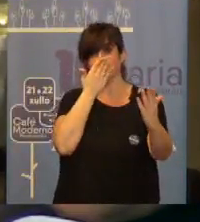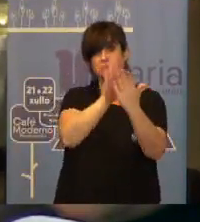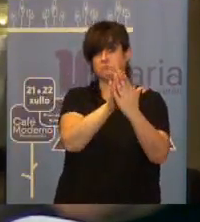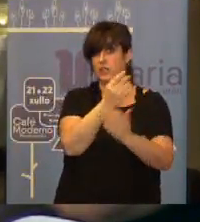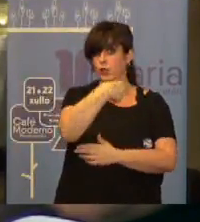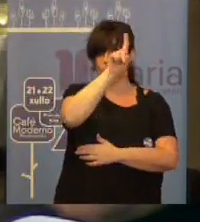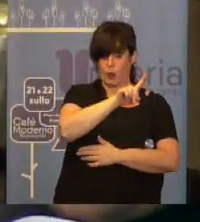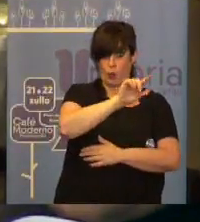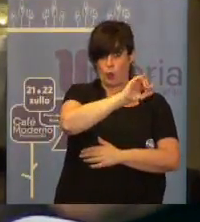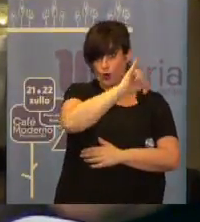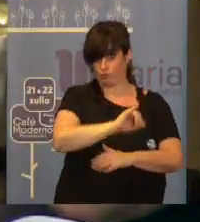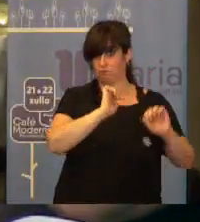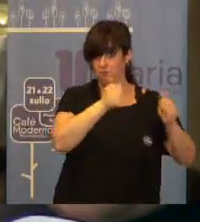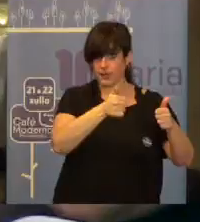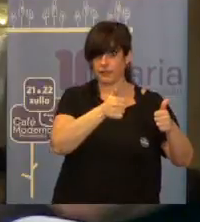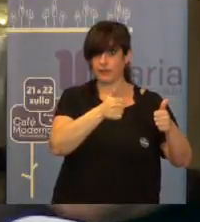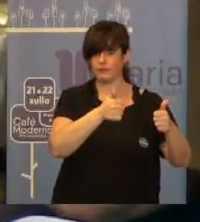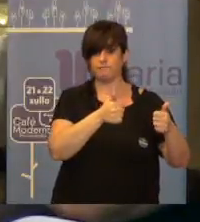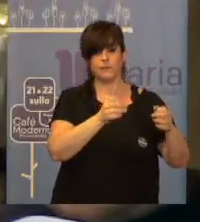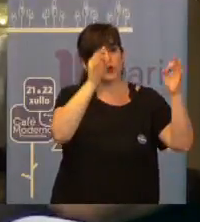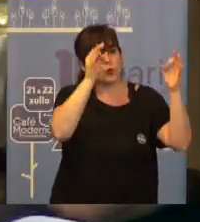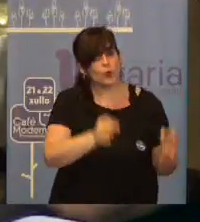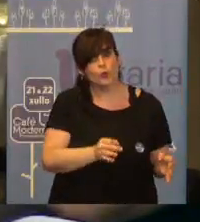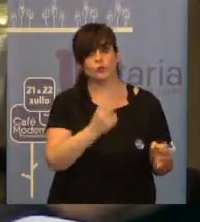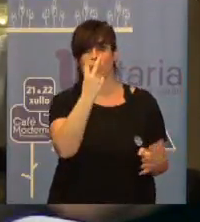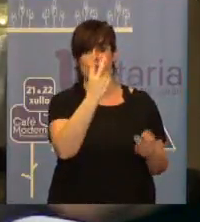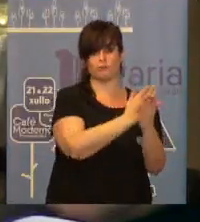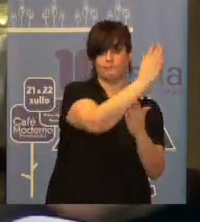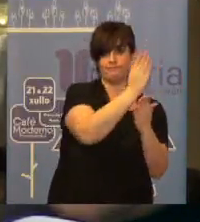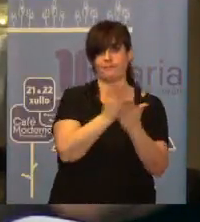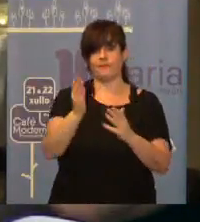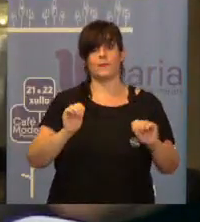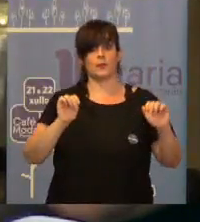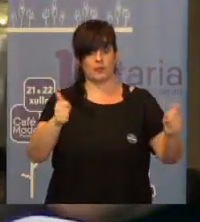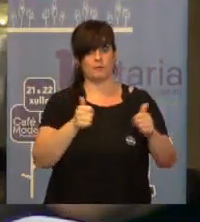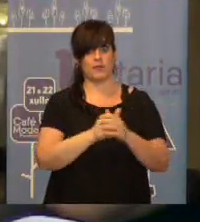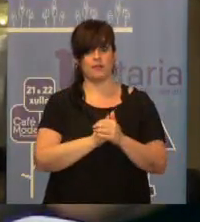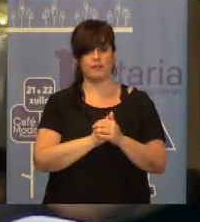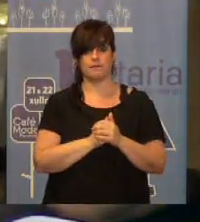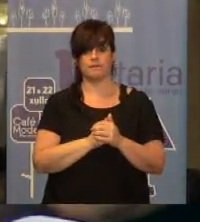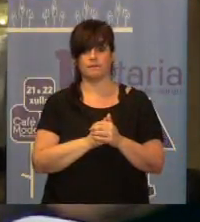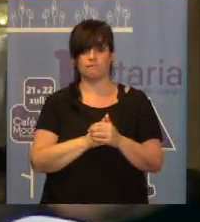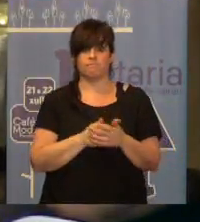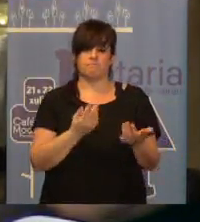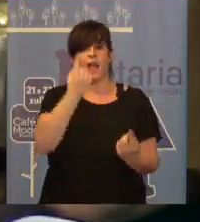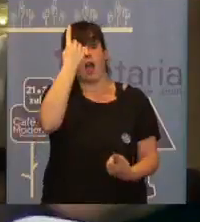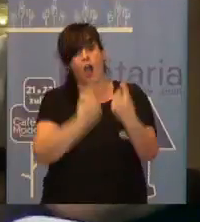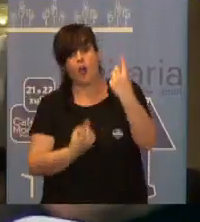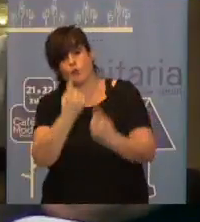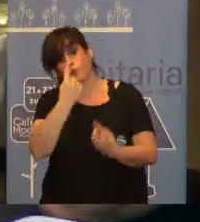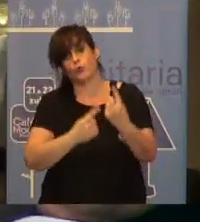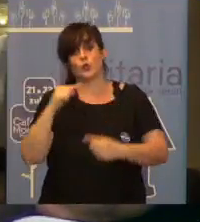cando entrou en crisis, precisamente surdiron esas dúas tendencias, non? Había quen, chamándose prosoviéticos, quería volver